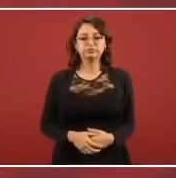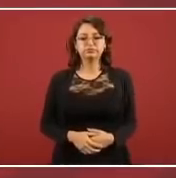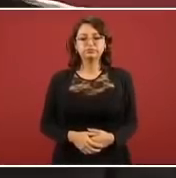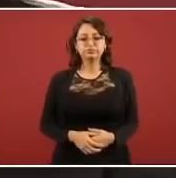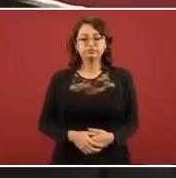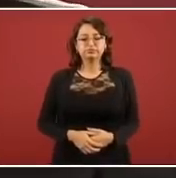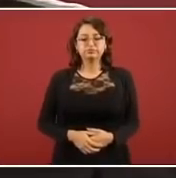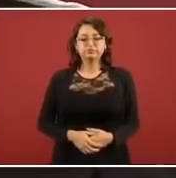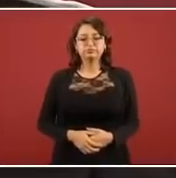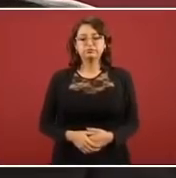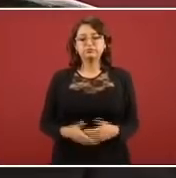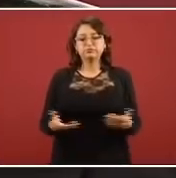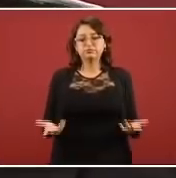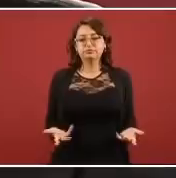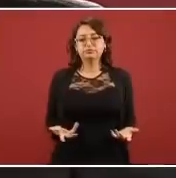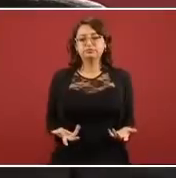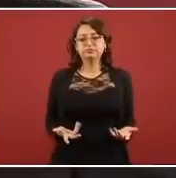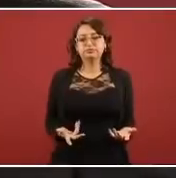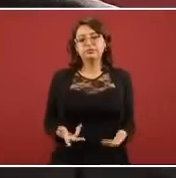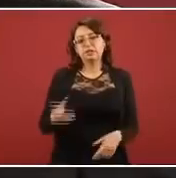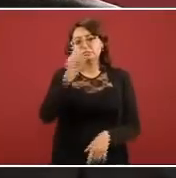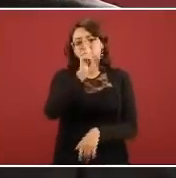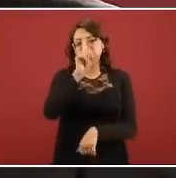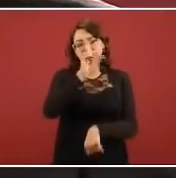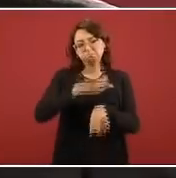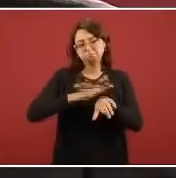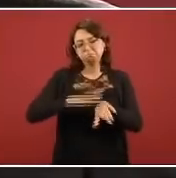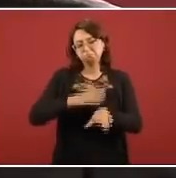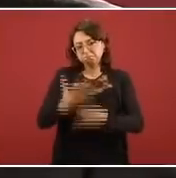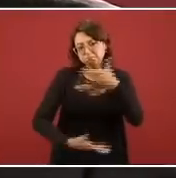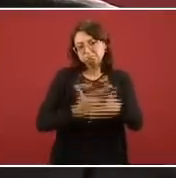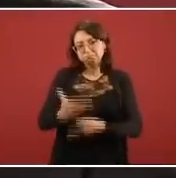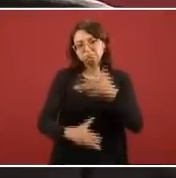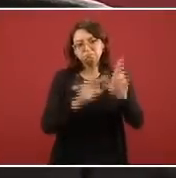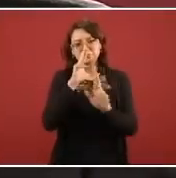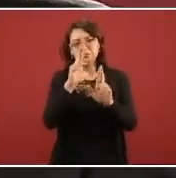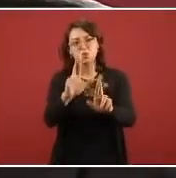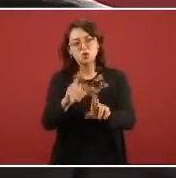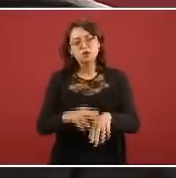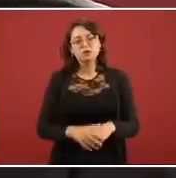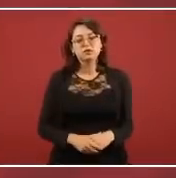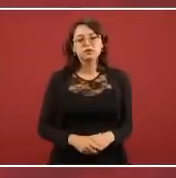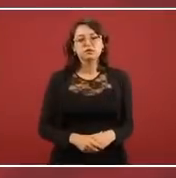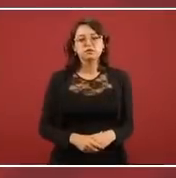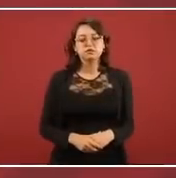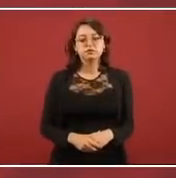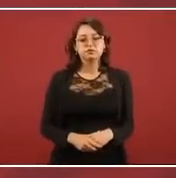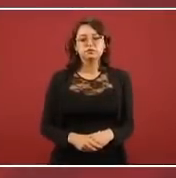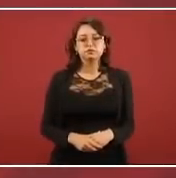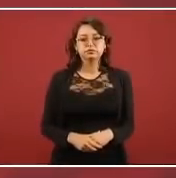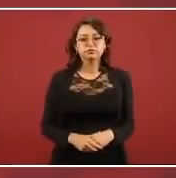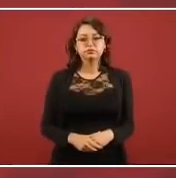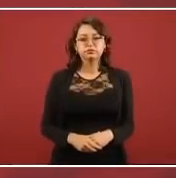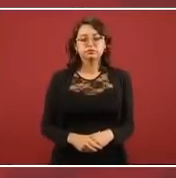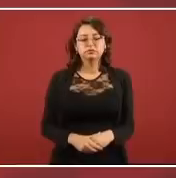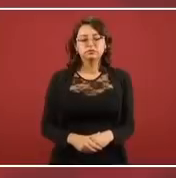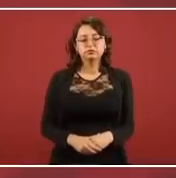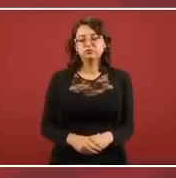es un consejo respetuoso, pues, tomar muy a